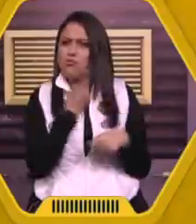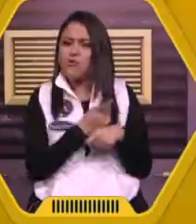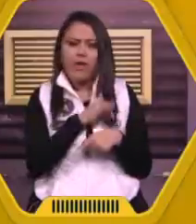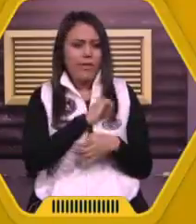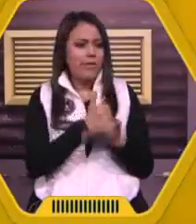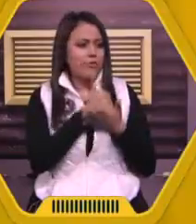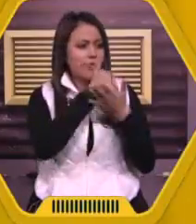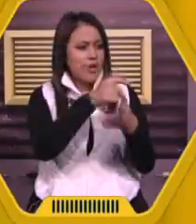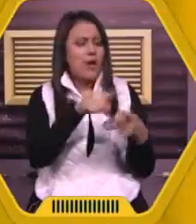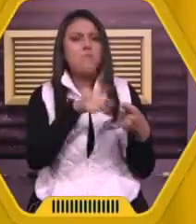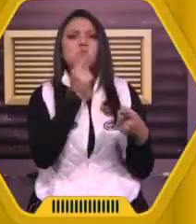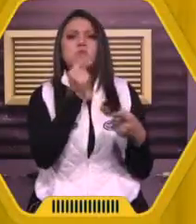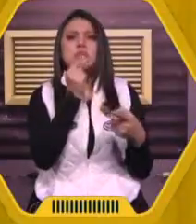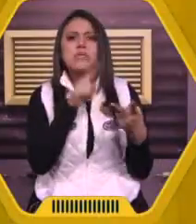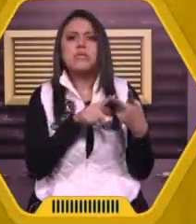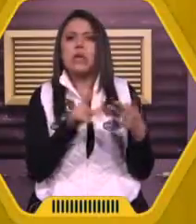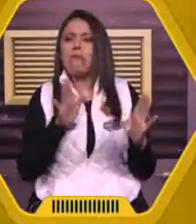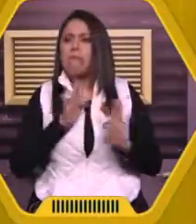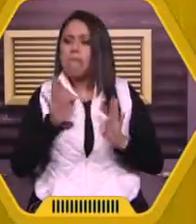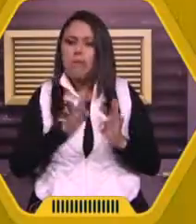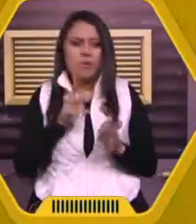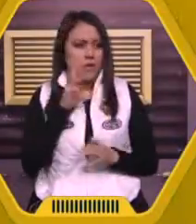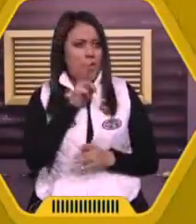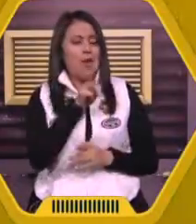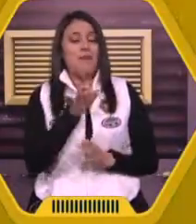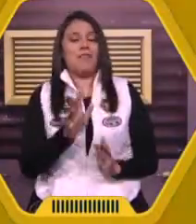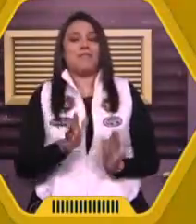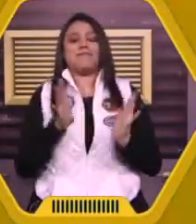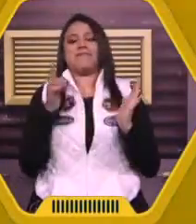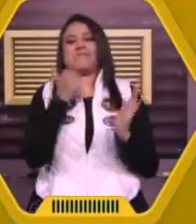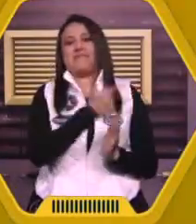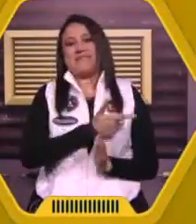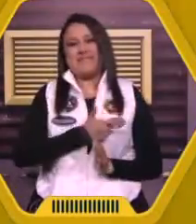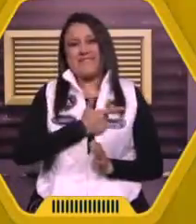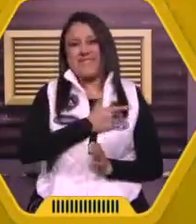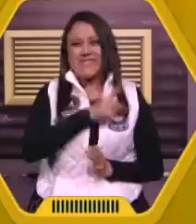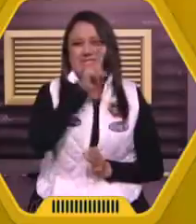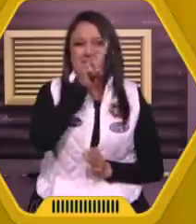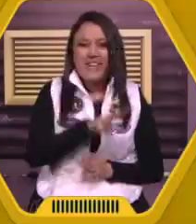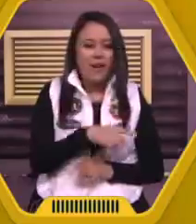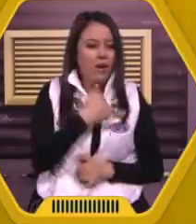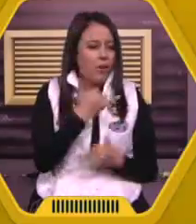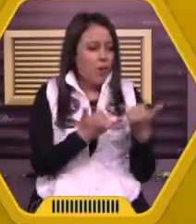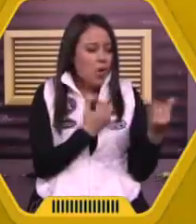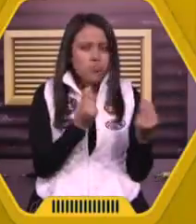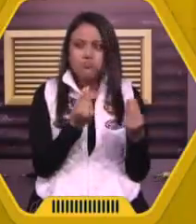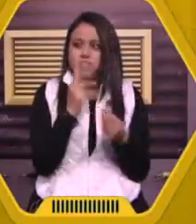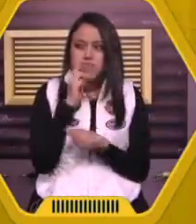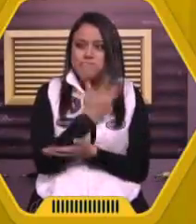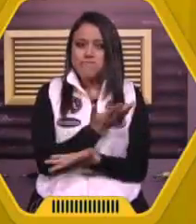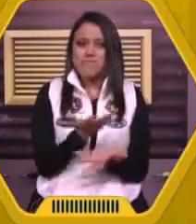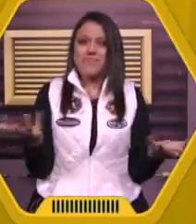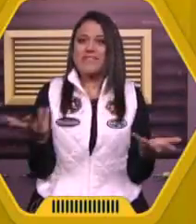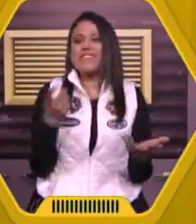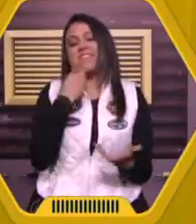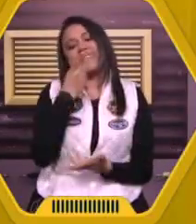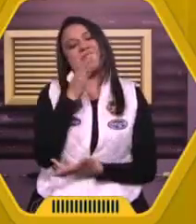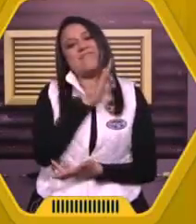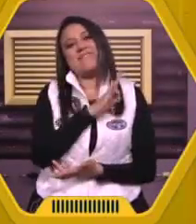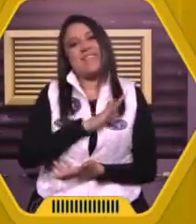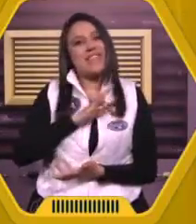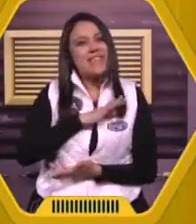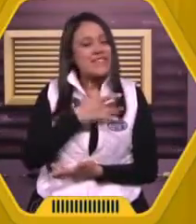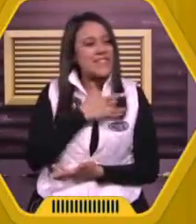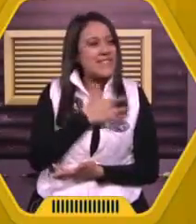de la policía, gente de la milicia. De verdad es un gusto ver tantos juguetes y bueno, no tenemos más que celebrar